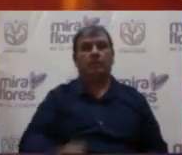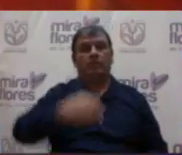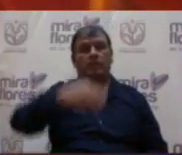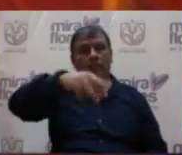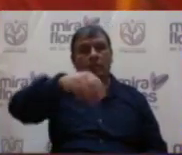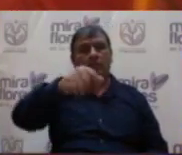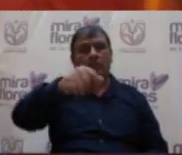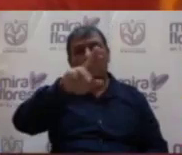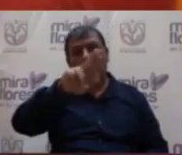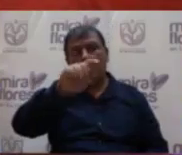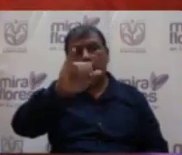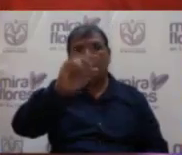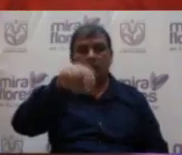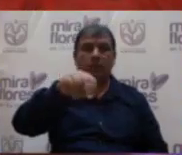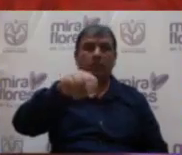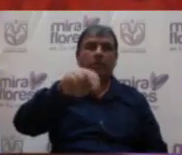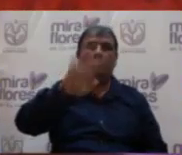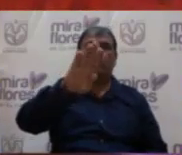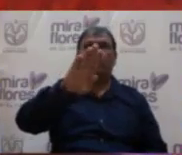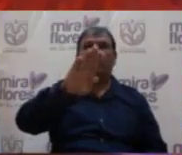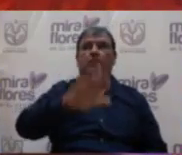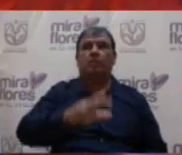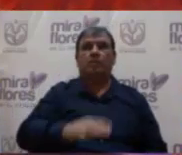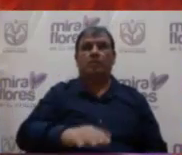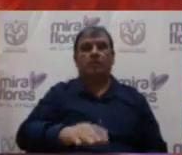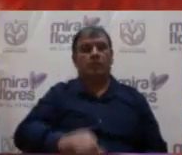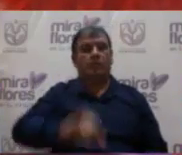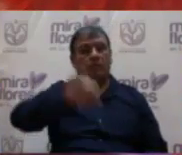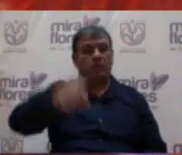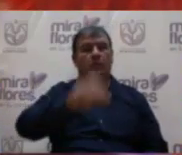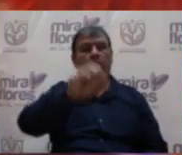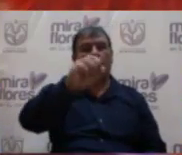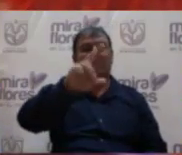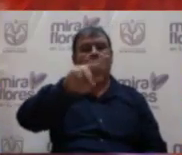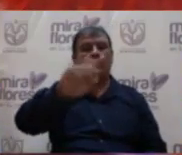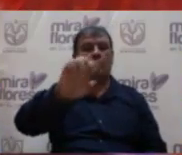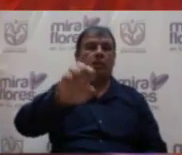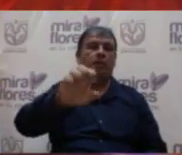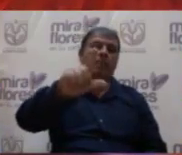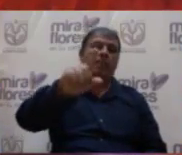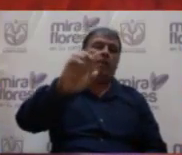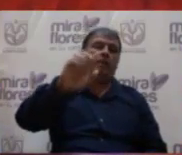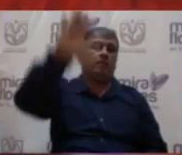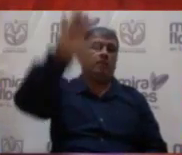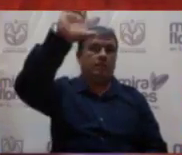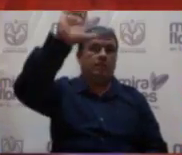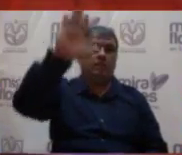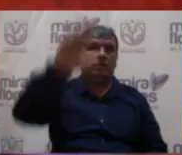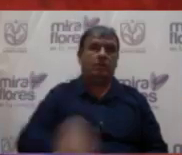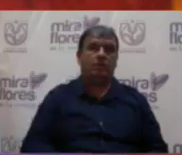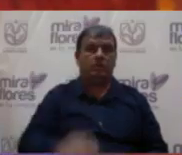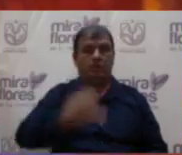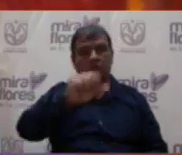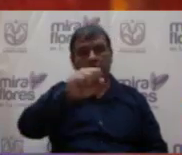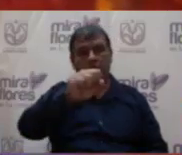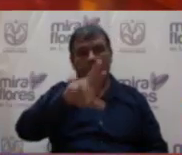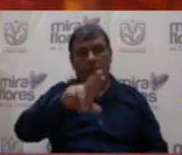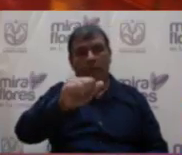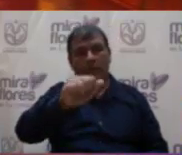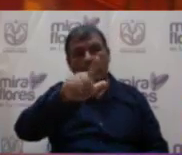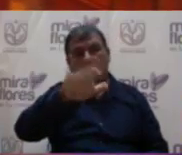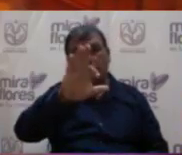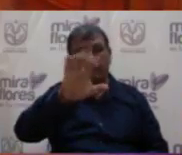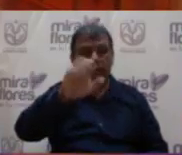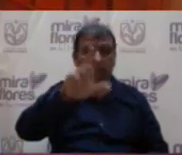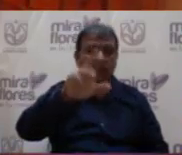señor Martín Bustamante Castro, señor Jorge de Albertis González del Riego, señor Alfredo